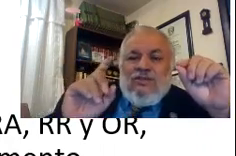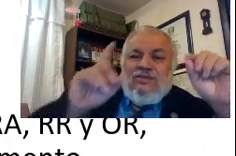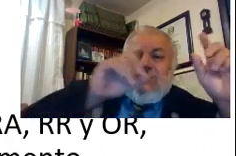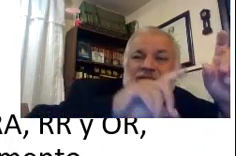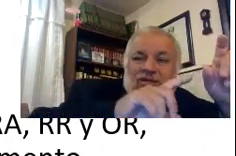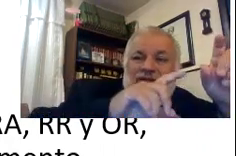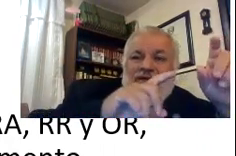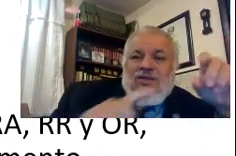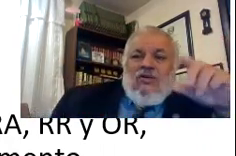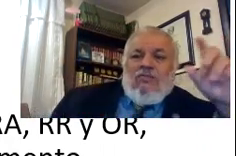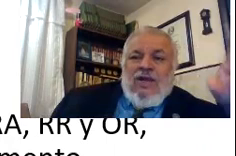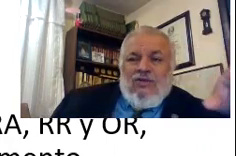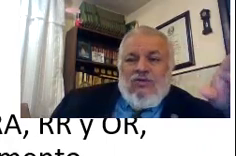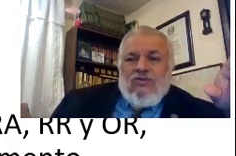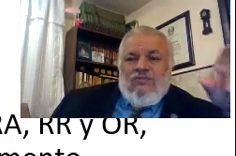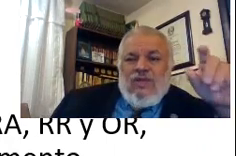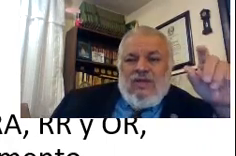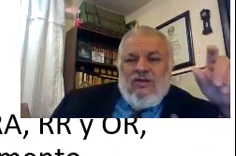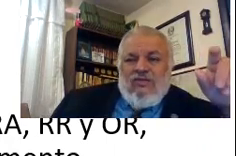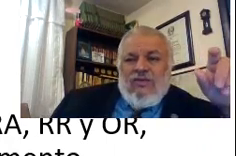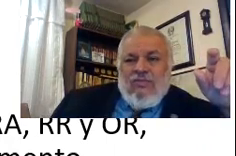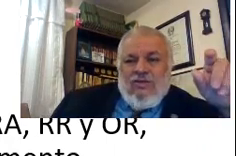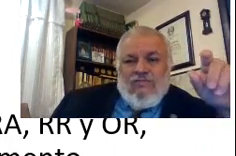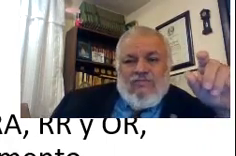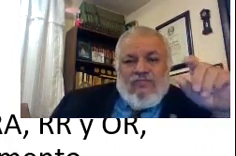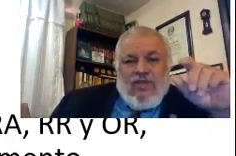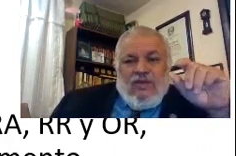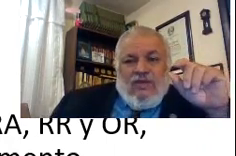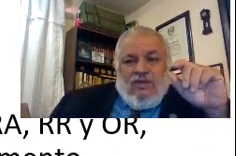5.7 veces comparado con el riesgo de enfermar,